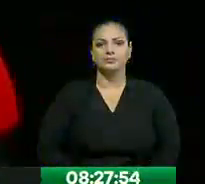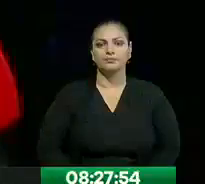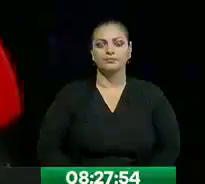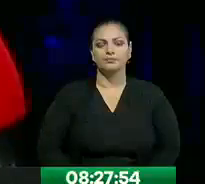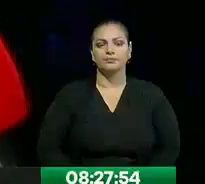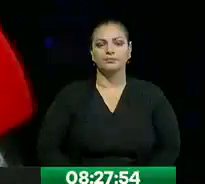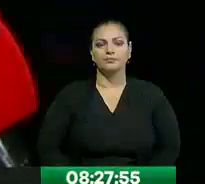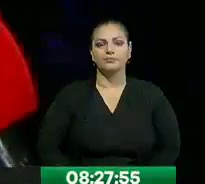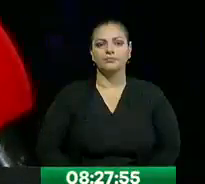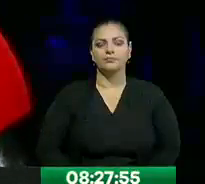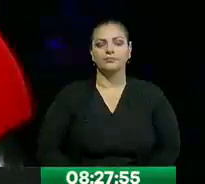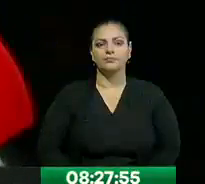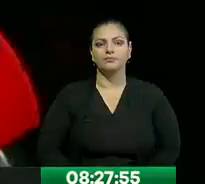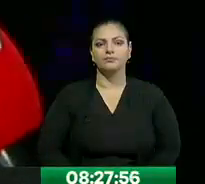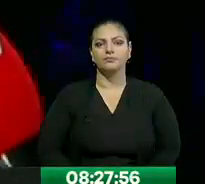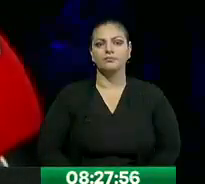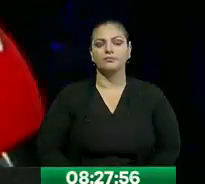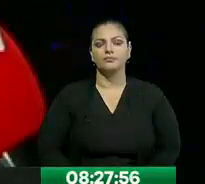tiene